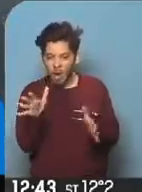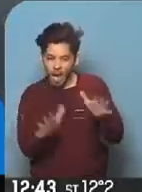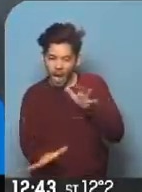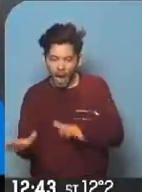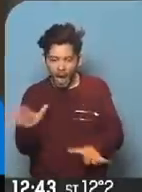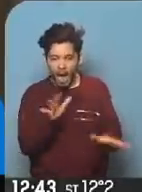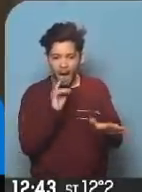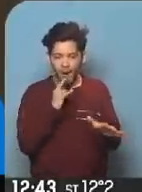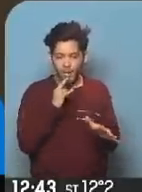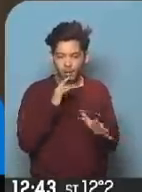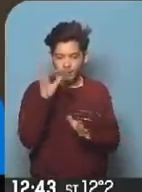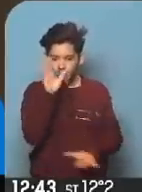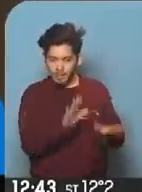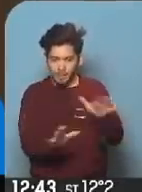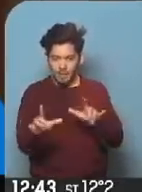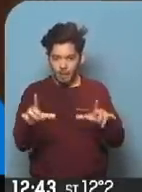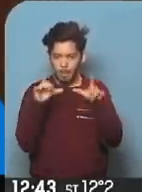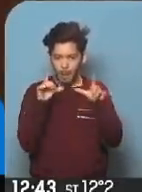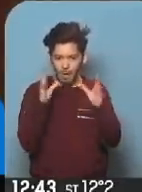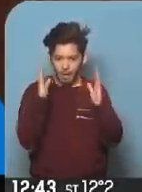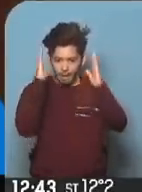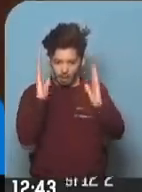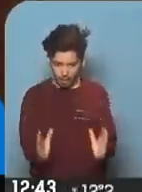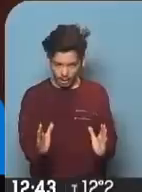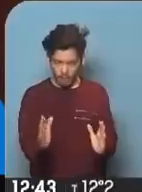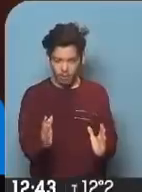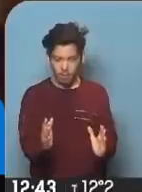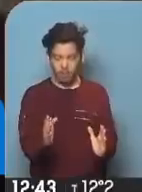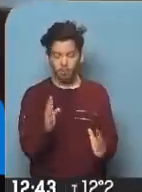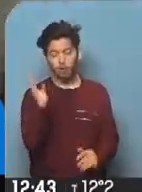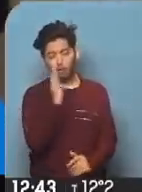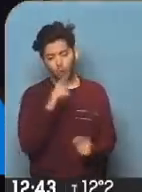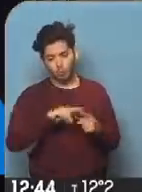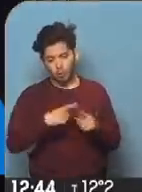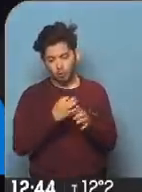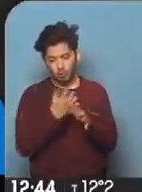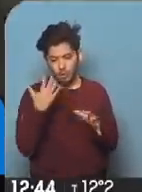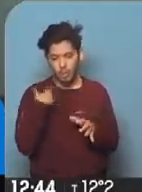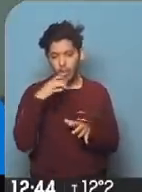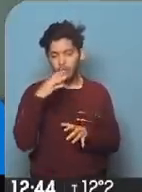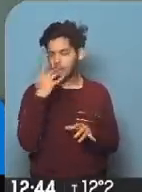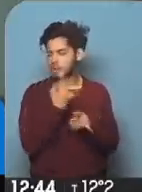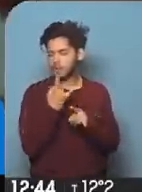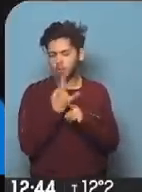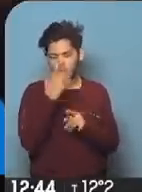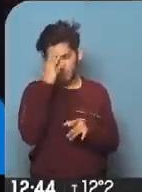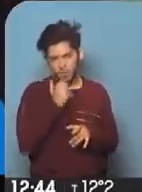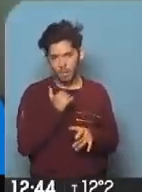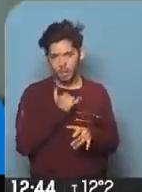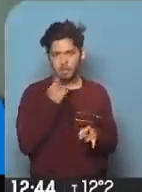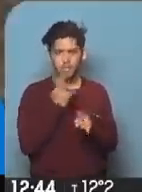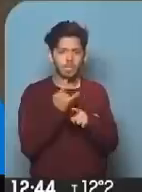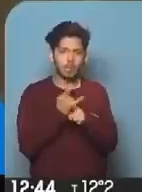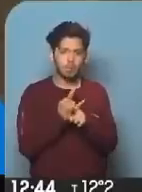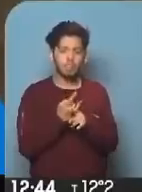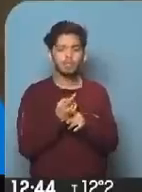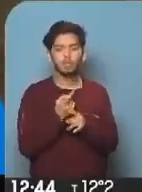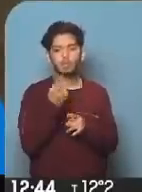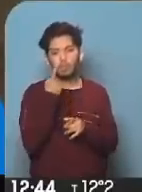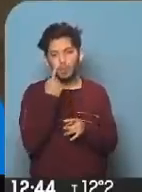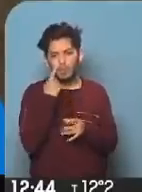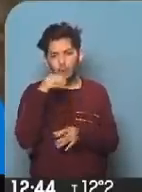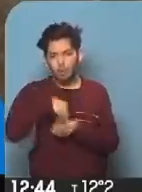es interesante dos cosas. Primero, Bolsonaro es un político profesional, pero siempre fue un militar. Y siempre sobrevivió en